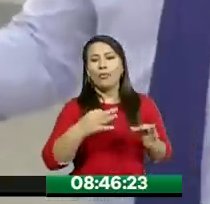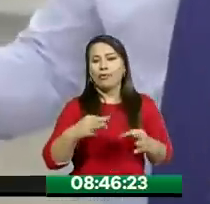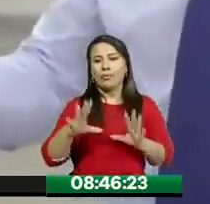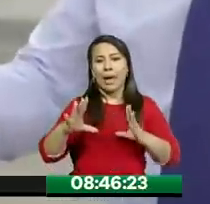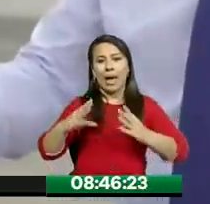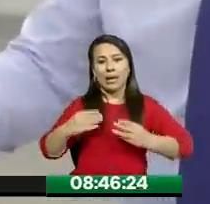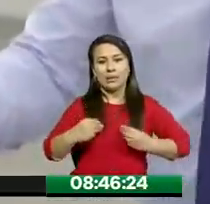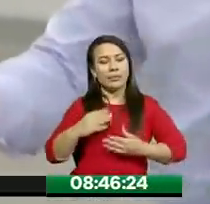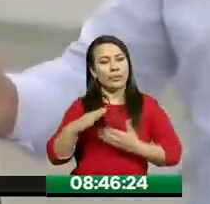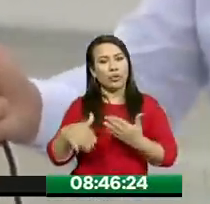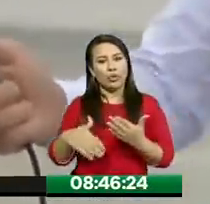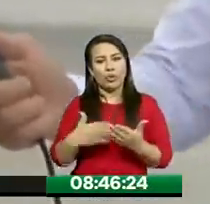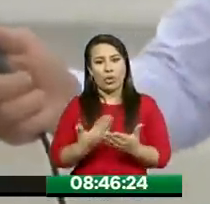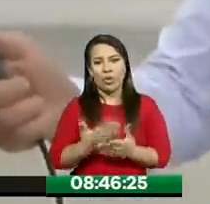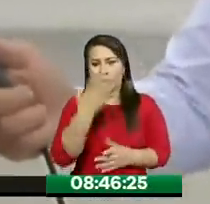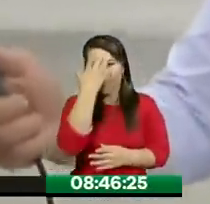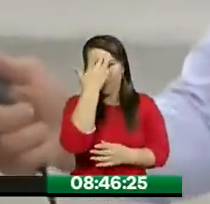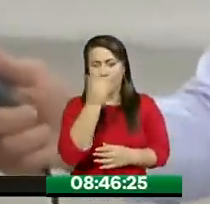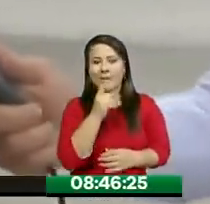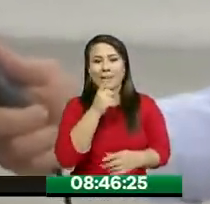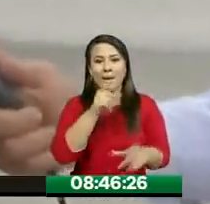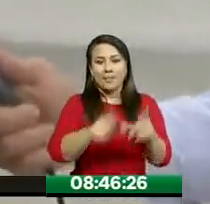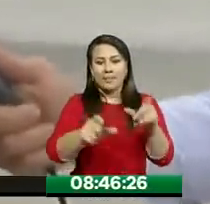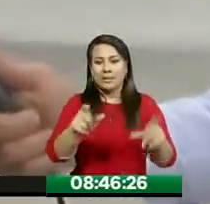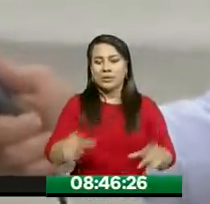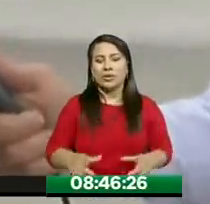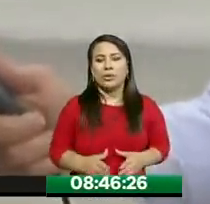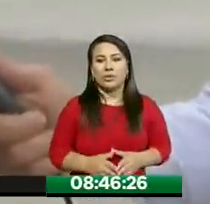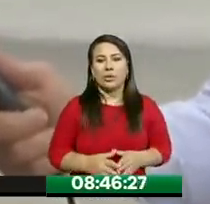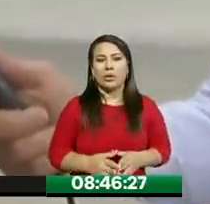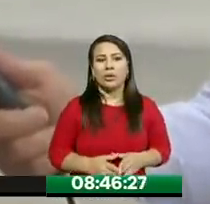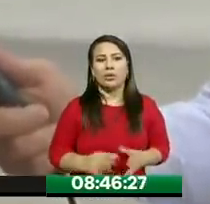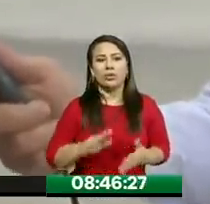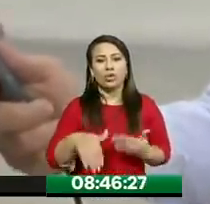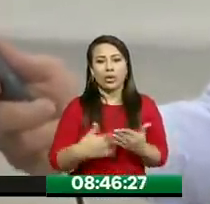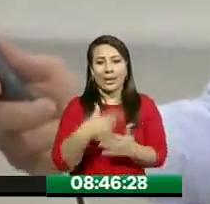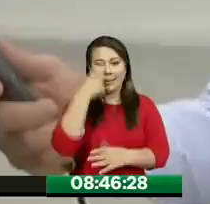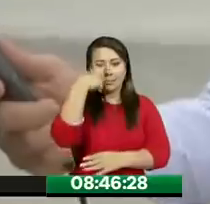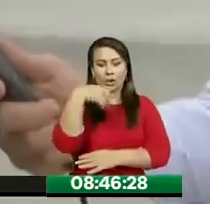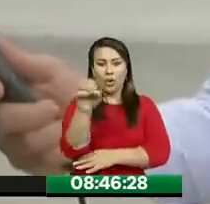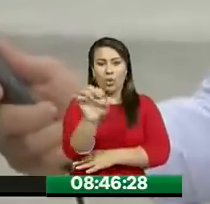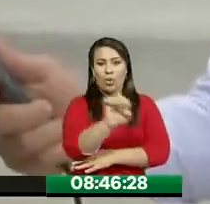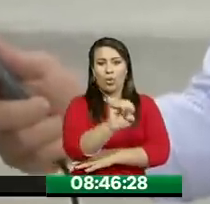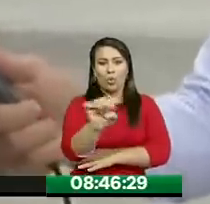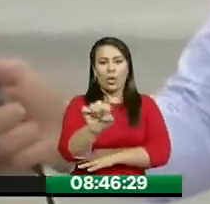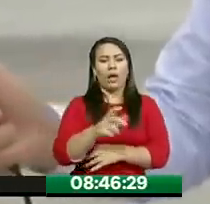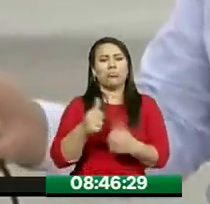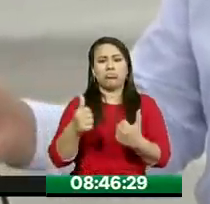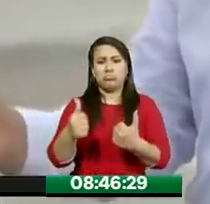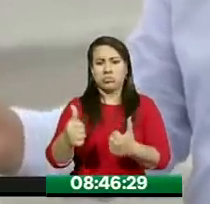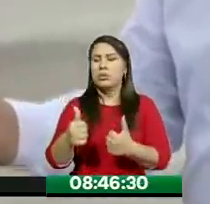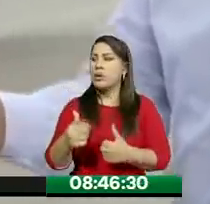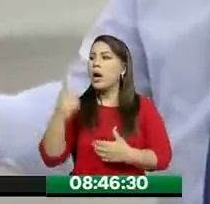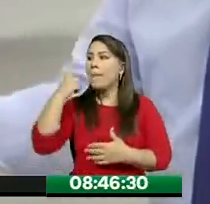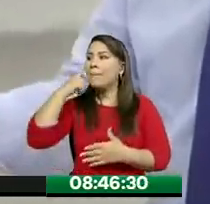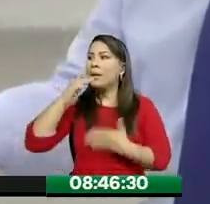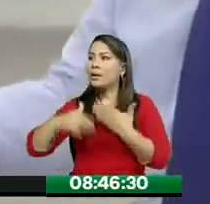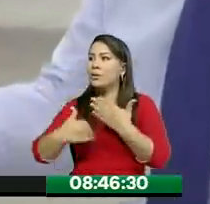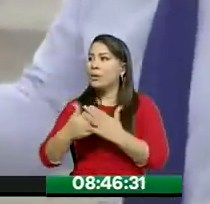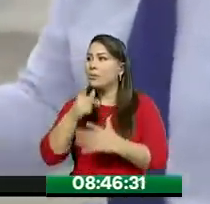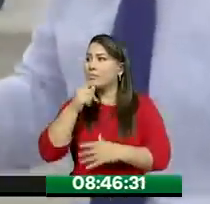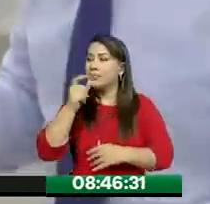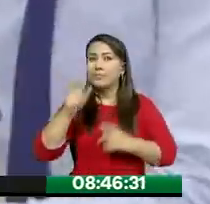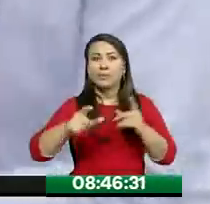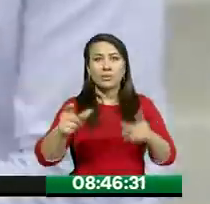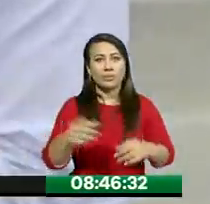proceso de investigación, 3 inmuebles fueron allanados. En uno de ellos, las autoridades encontraron un vehículo reportado como robado. En la